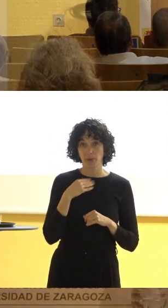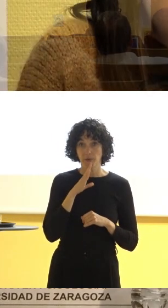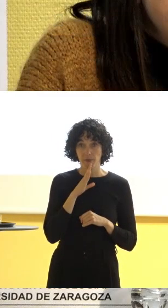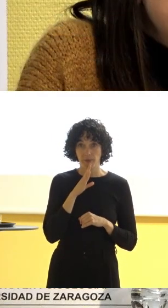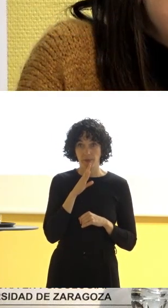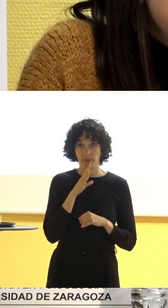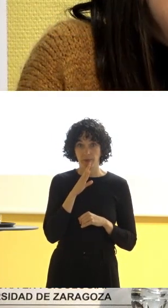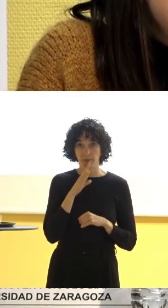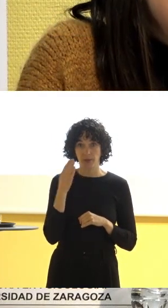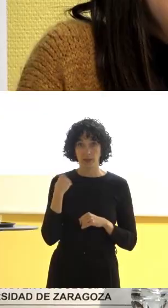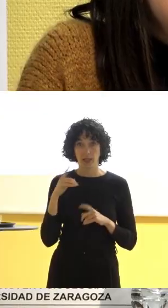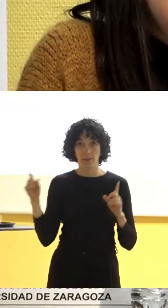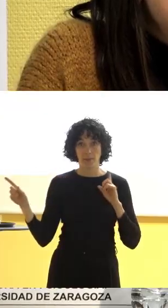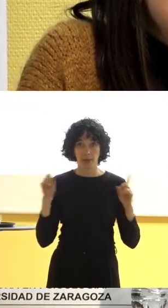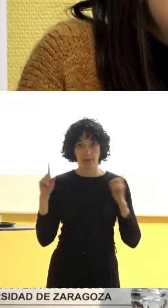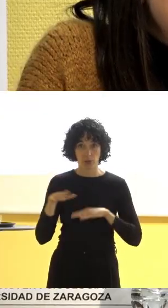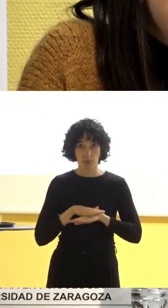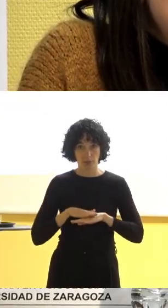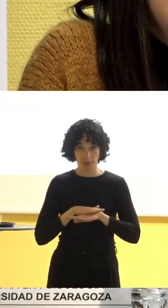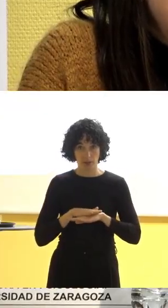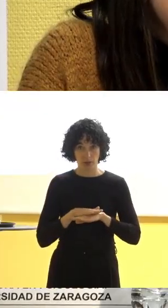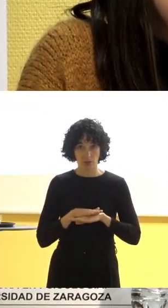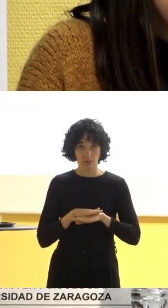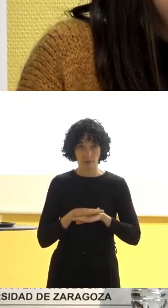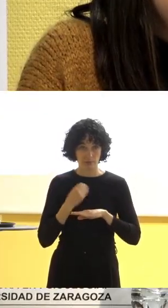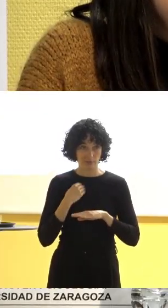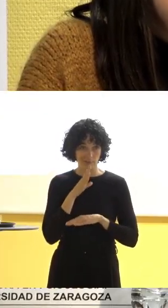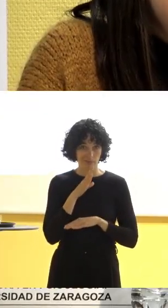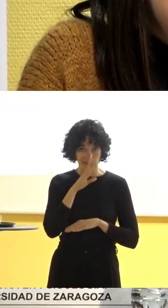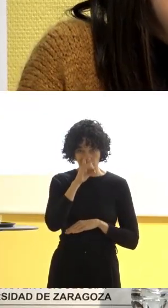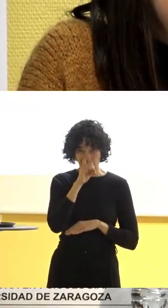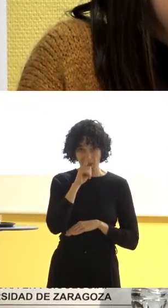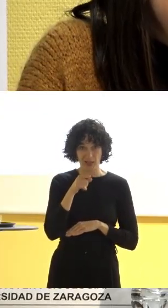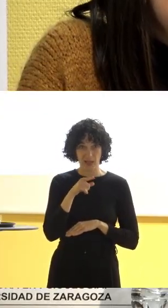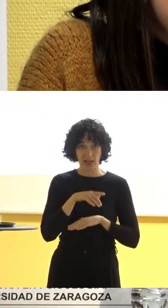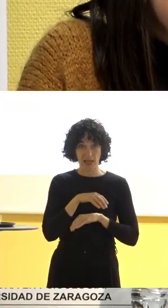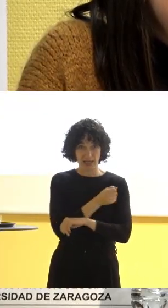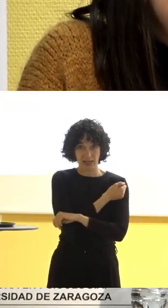comentaba en prevención primaria. ¿Os acordáis que he empezado contando los dos registros